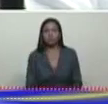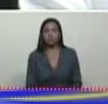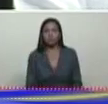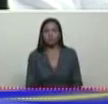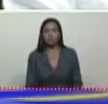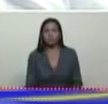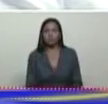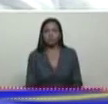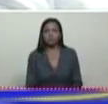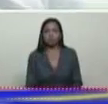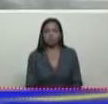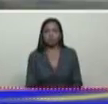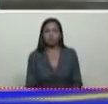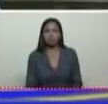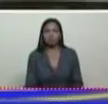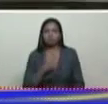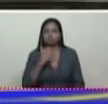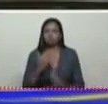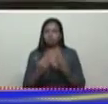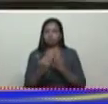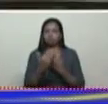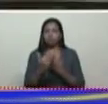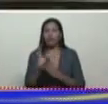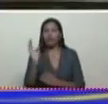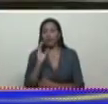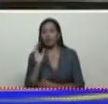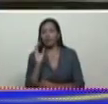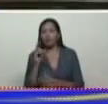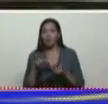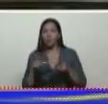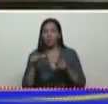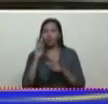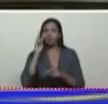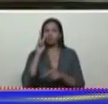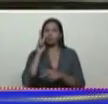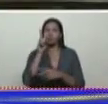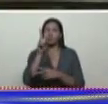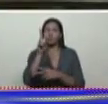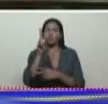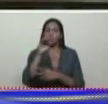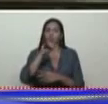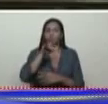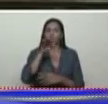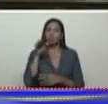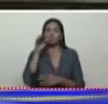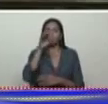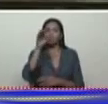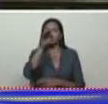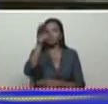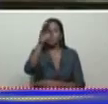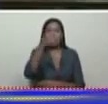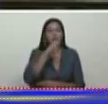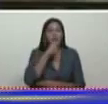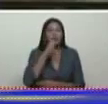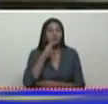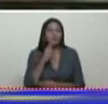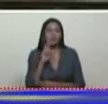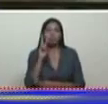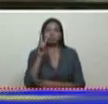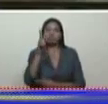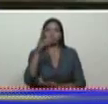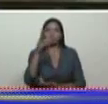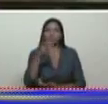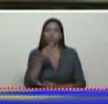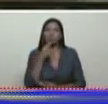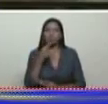en la entrada de Caracas, en la zona sur, hay una vista del Guarayra Repano, hermosísima,